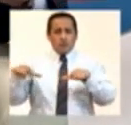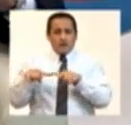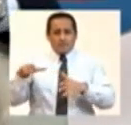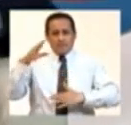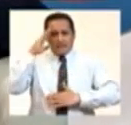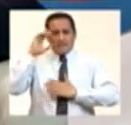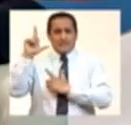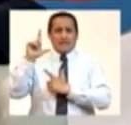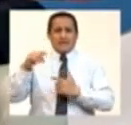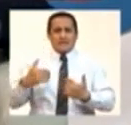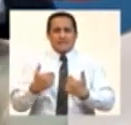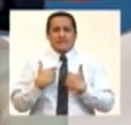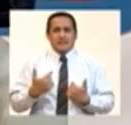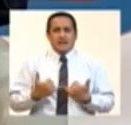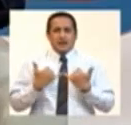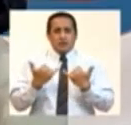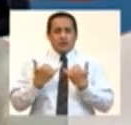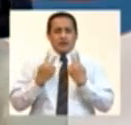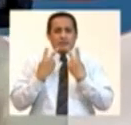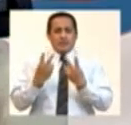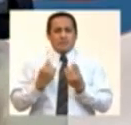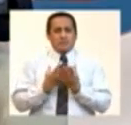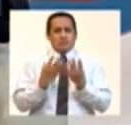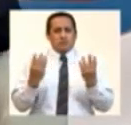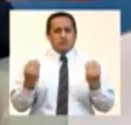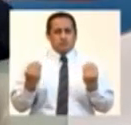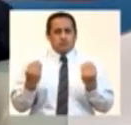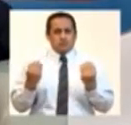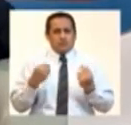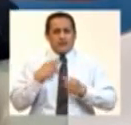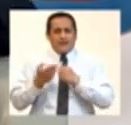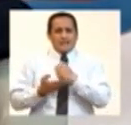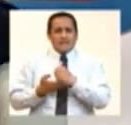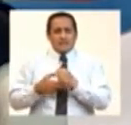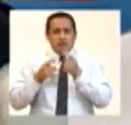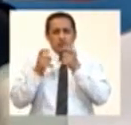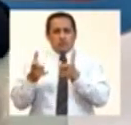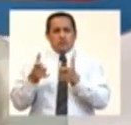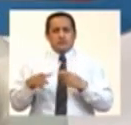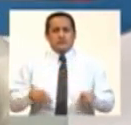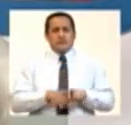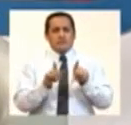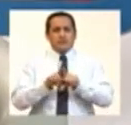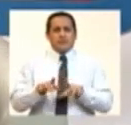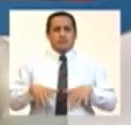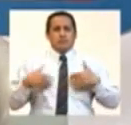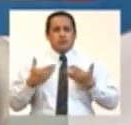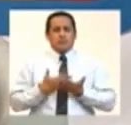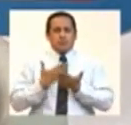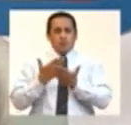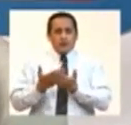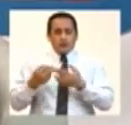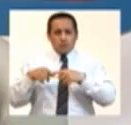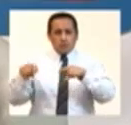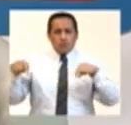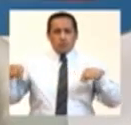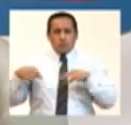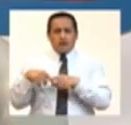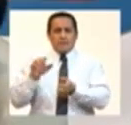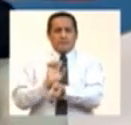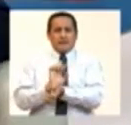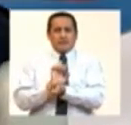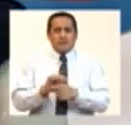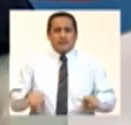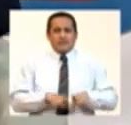recinto militar que tiene la gran garantía de la seguridad se pueda establecer un